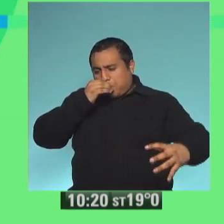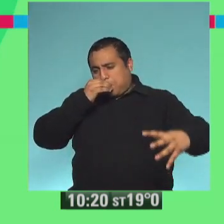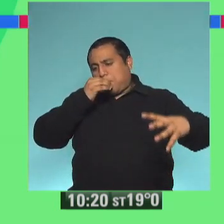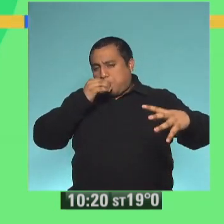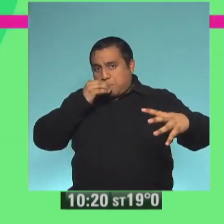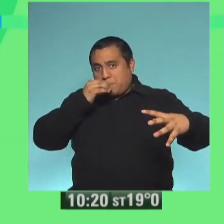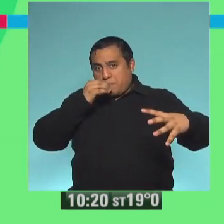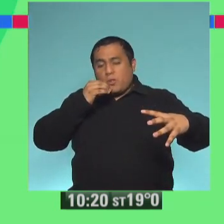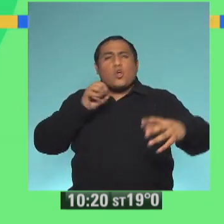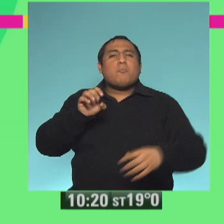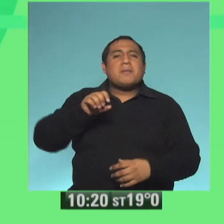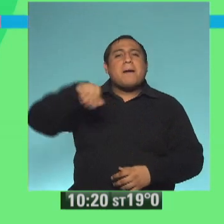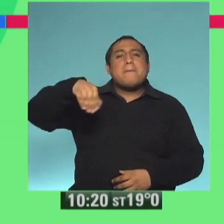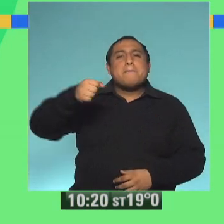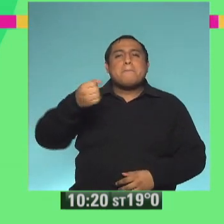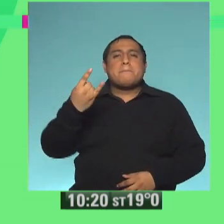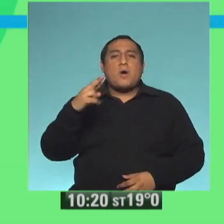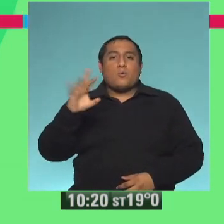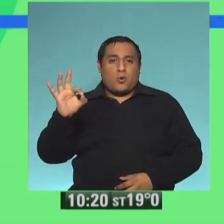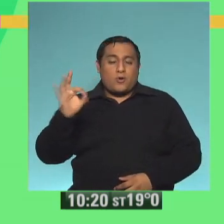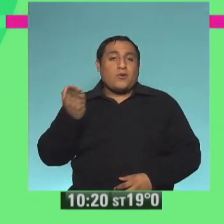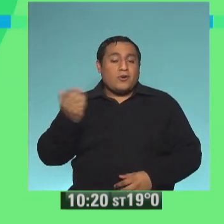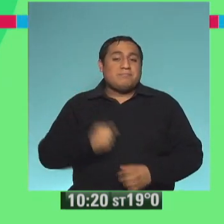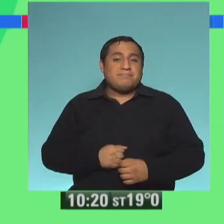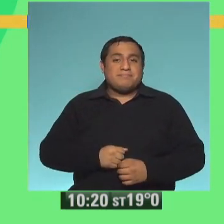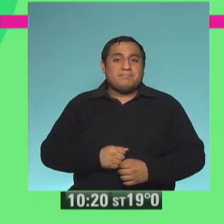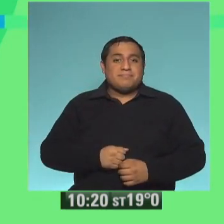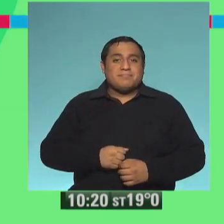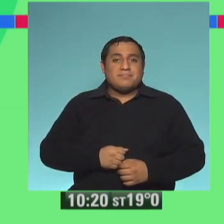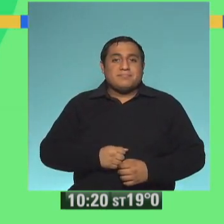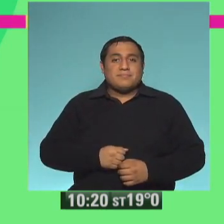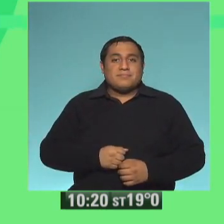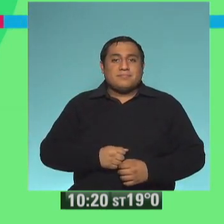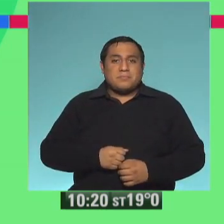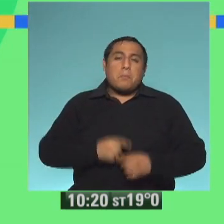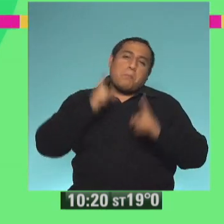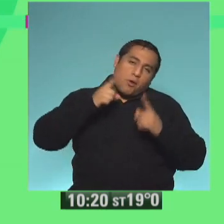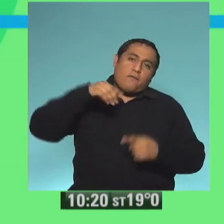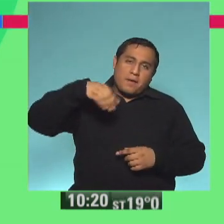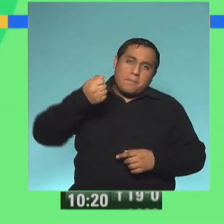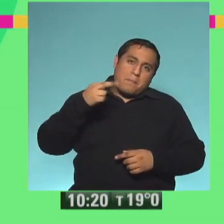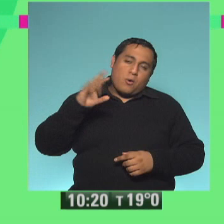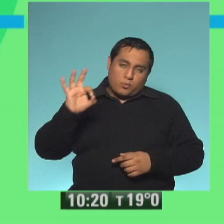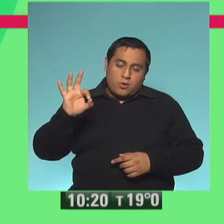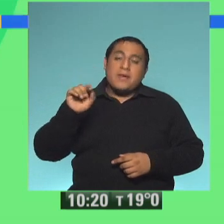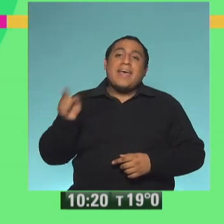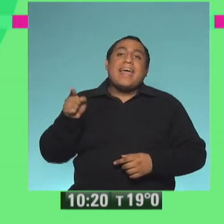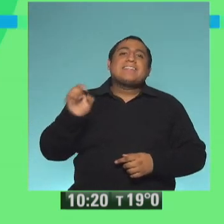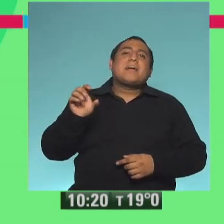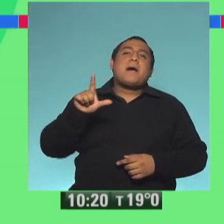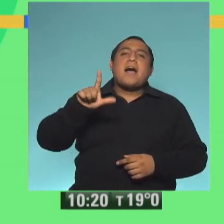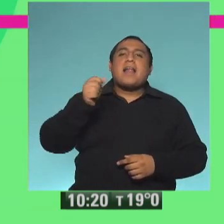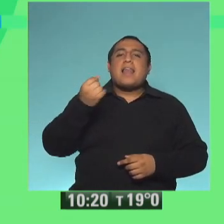¡Globinete! ¿Cómo se llama? ¡Mauro! Creo que es Mauro. O con el no, que lo Laureano. Hizo con el profe Mauro. Laureano. Es no. Laureano.